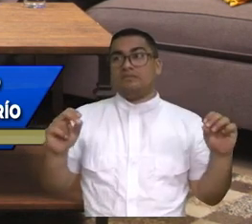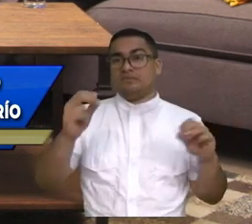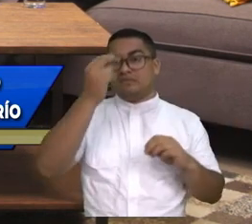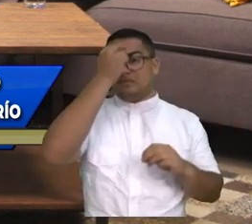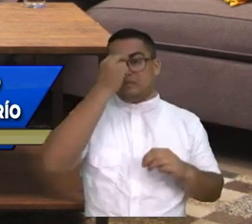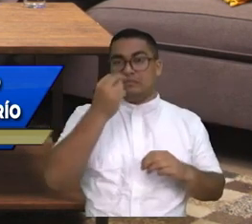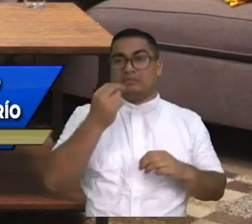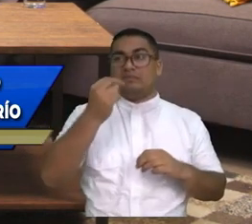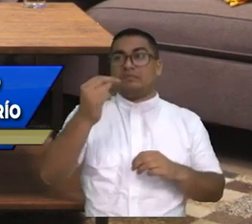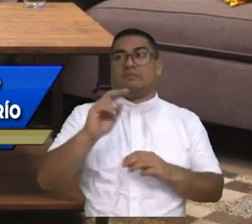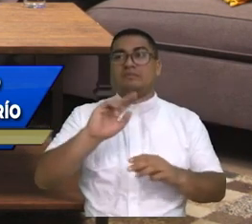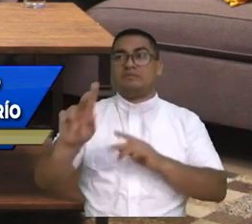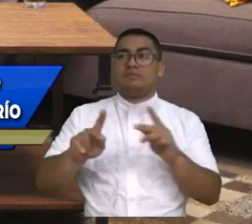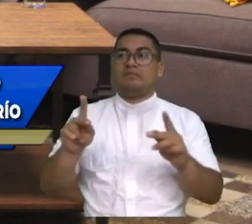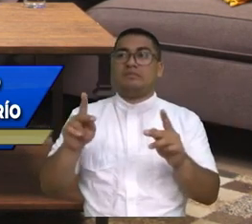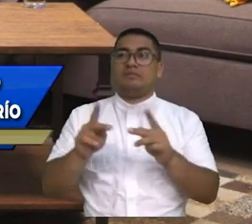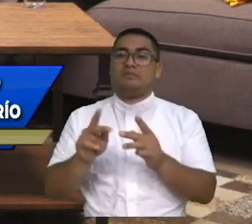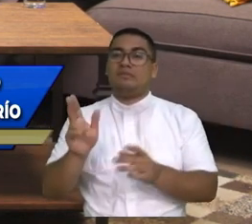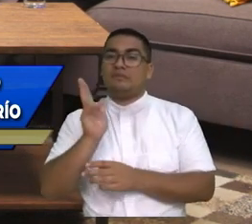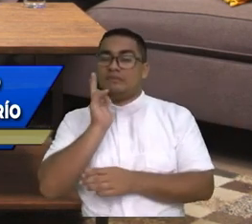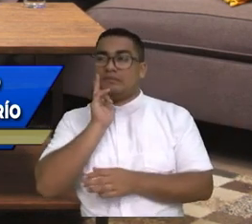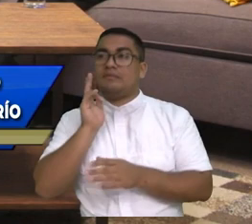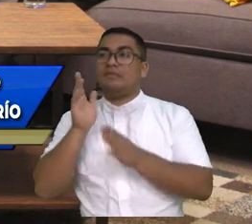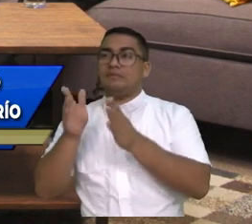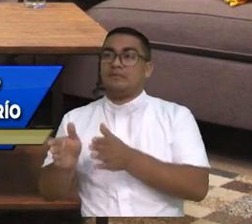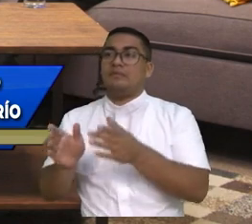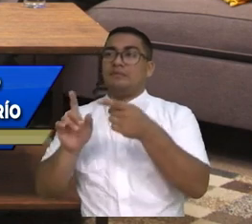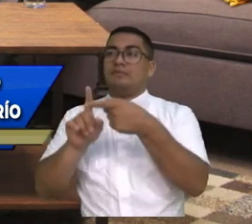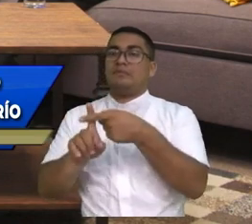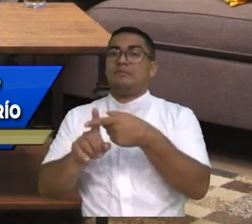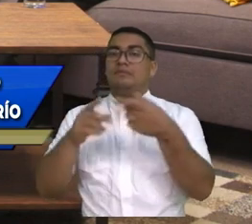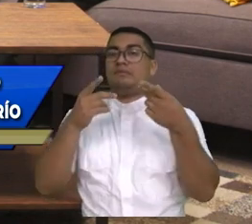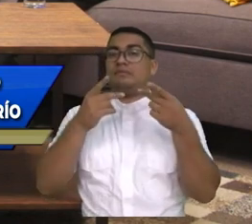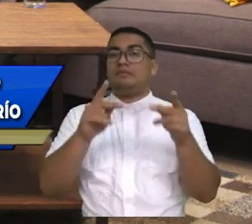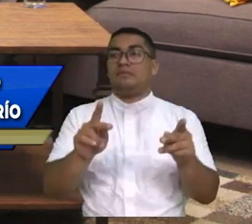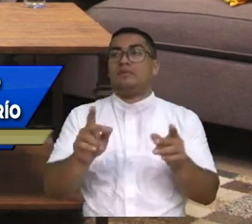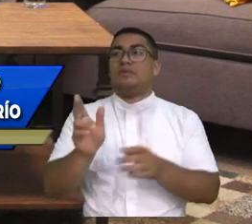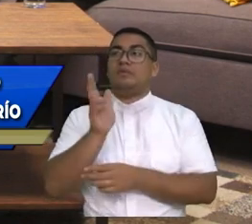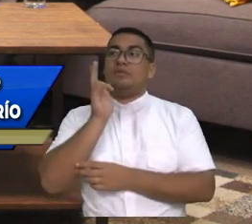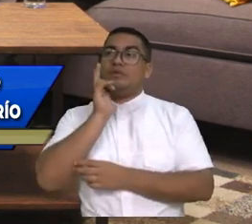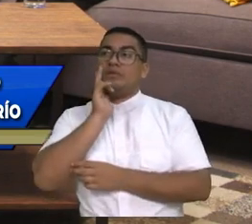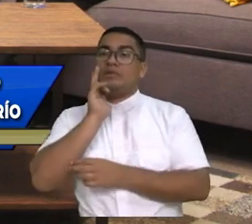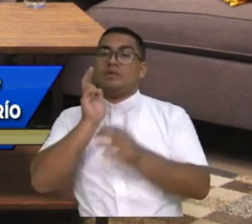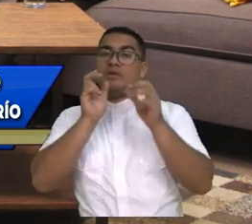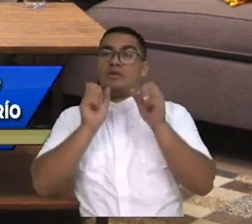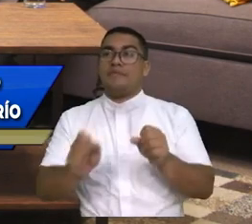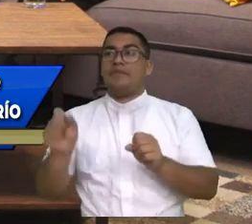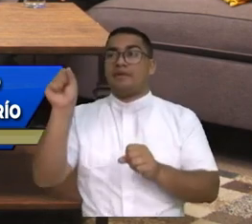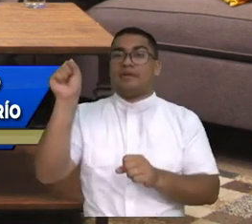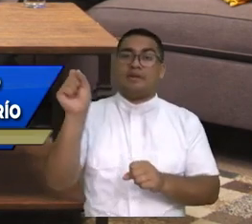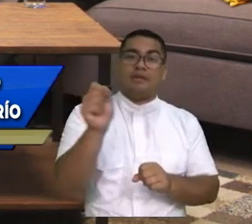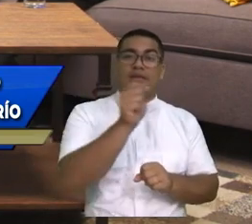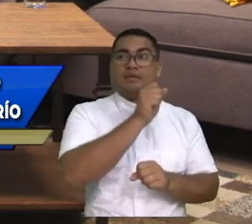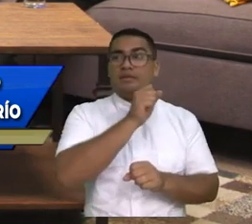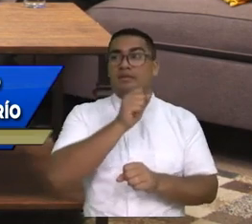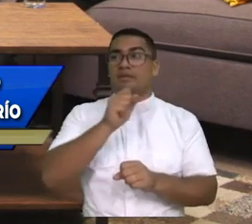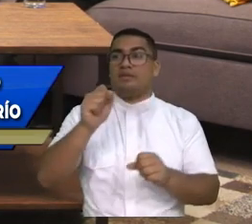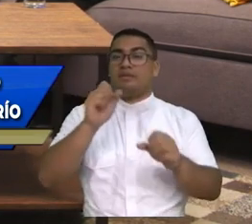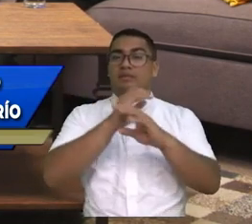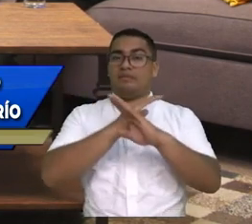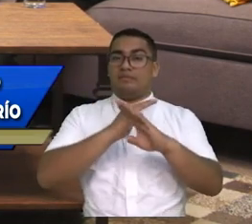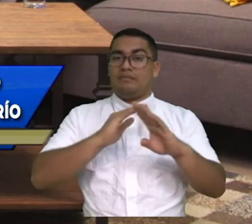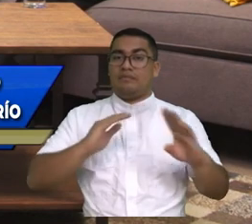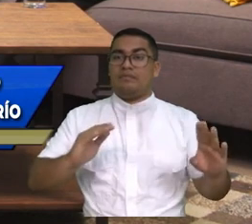que se merecía, pero el hombre que cantaba la paz fue en ese momento declamado, porque en